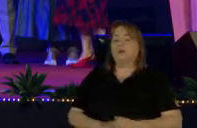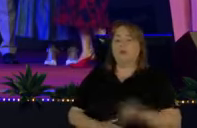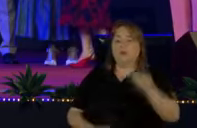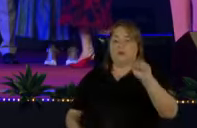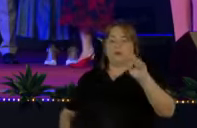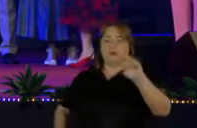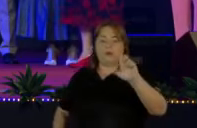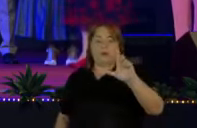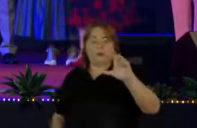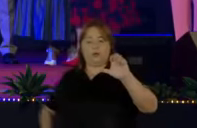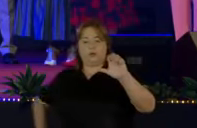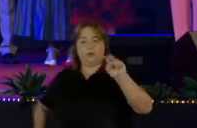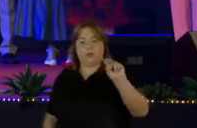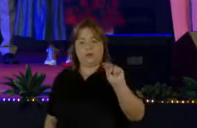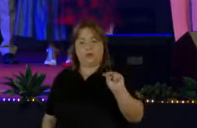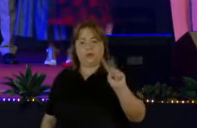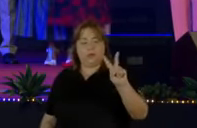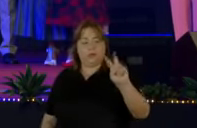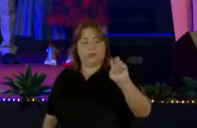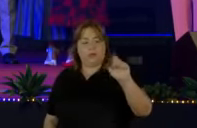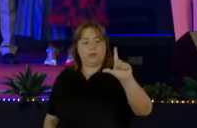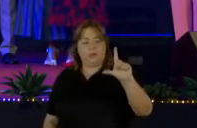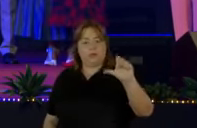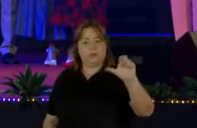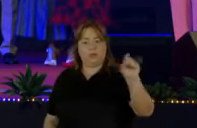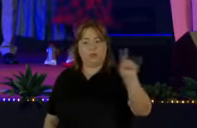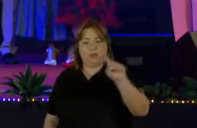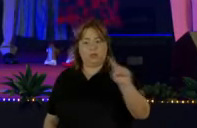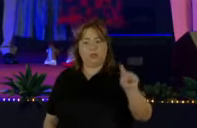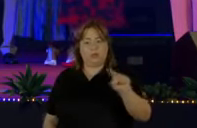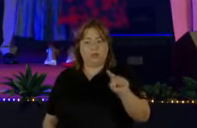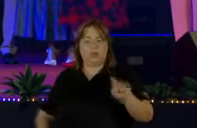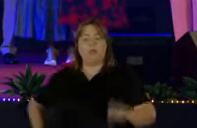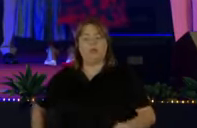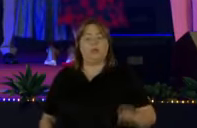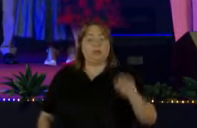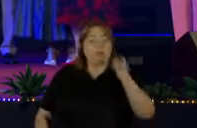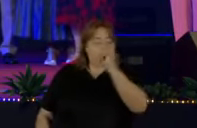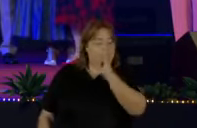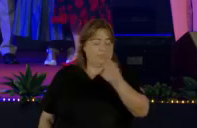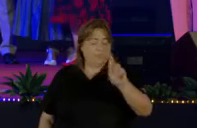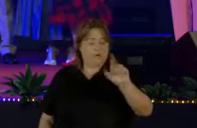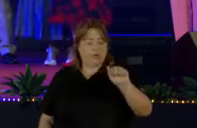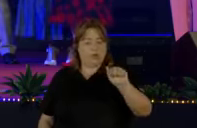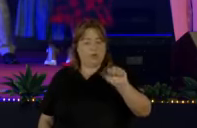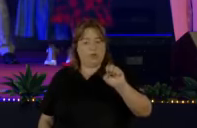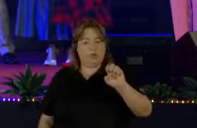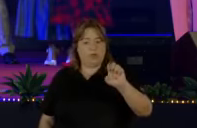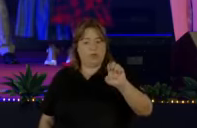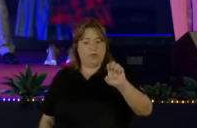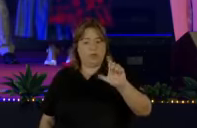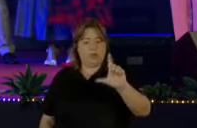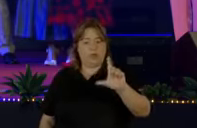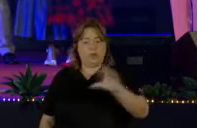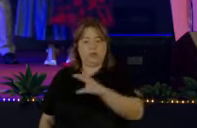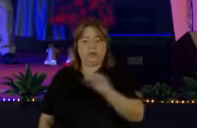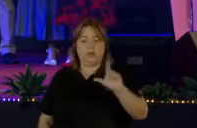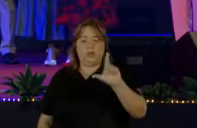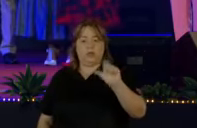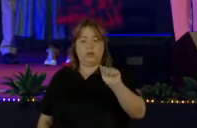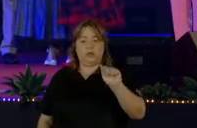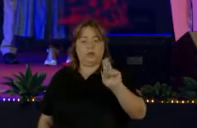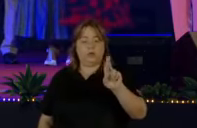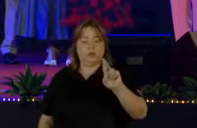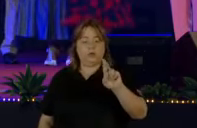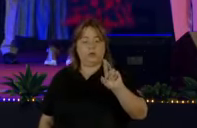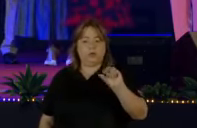aquí, estás llamada a trabajar con los empresarios, su esposo Israel Cordero, y Laura Vélez también está llamada